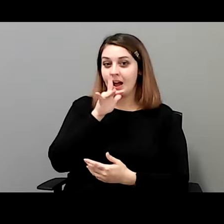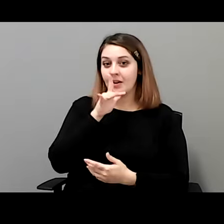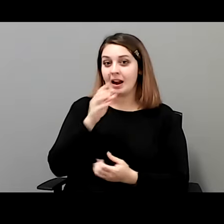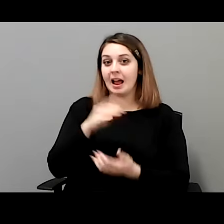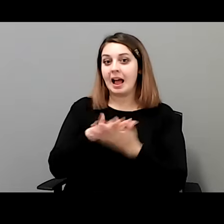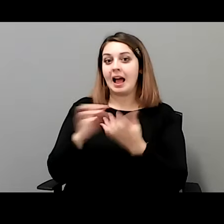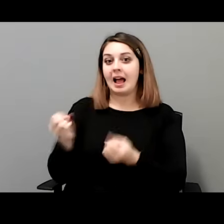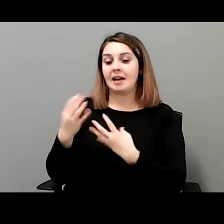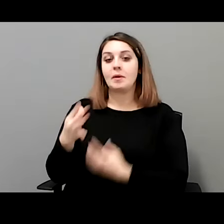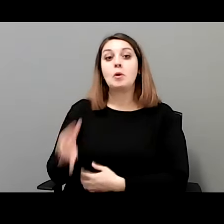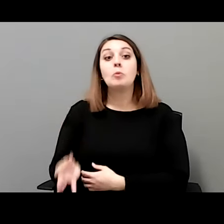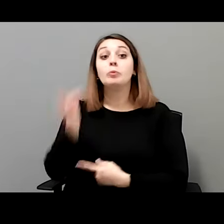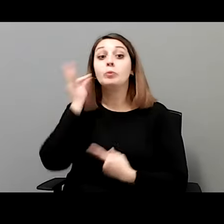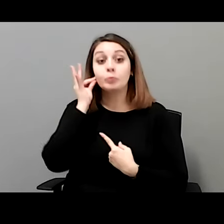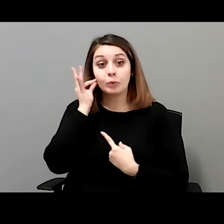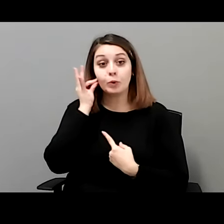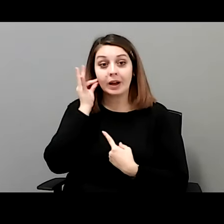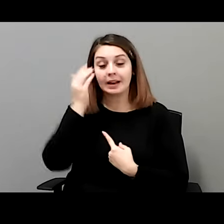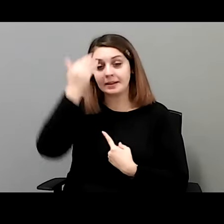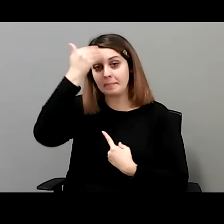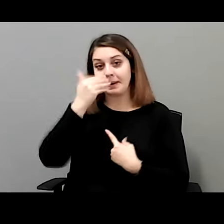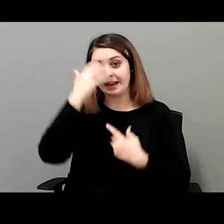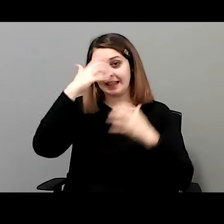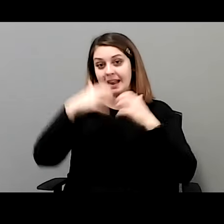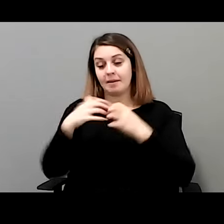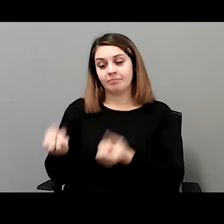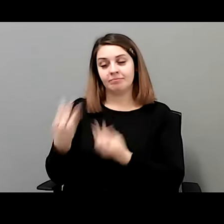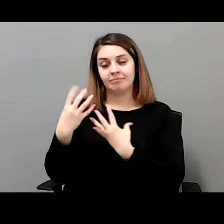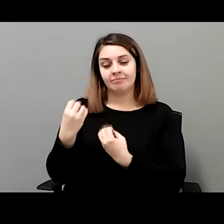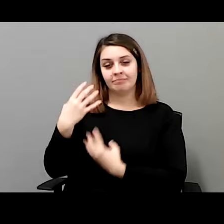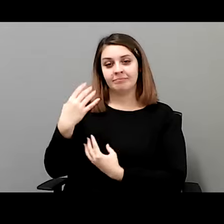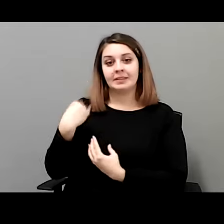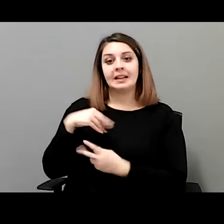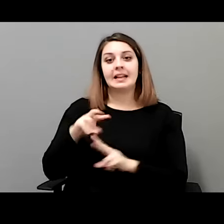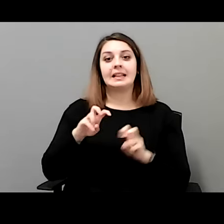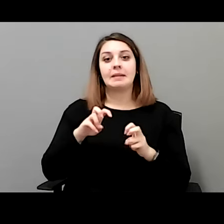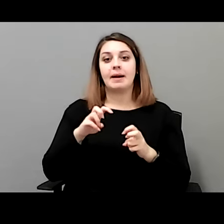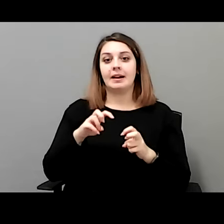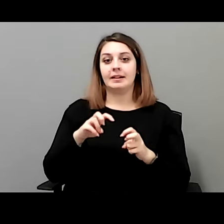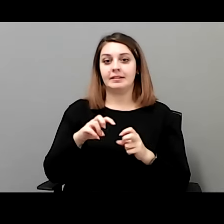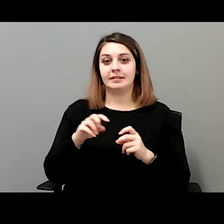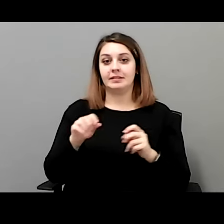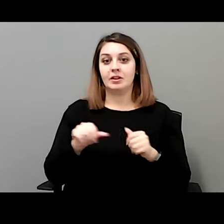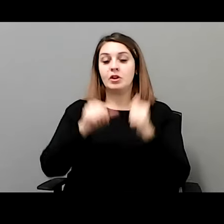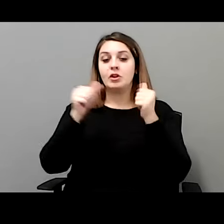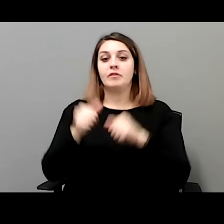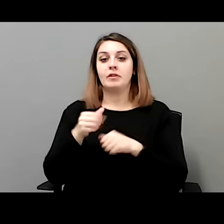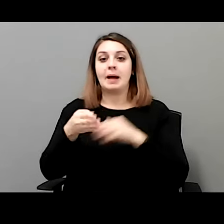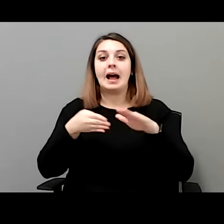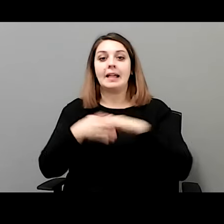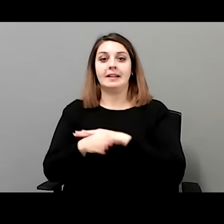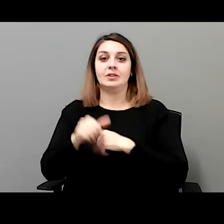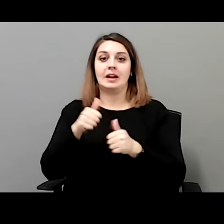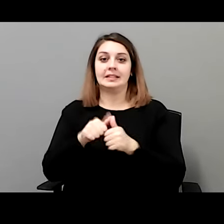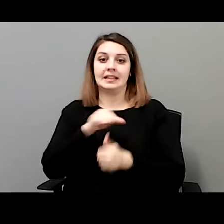hablar las mujeres con parálisis cerebral y nos van a hablar, como os digo, de cada una de esas formas de acceso a la asistencia